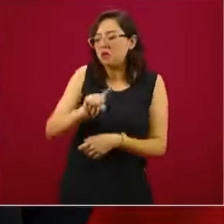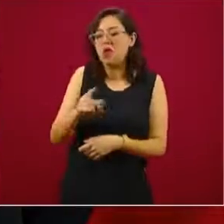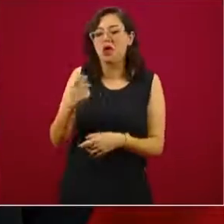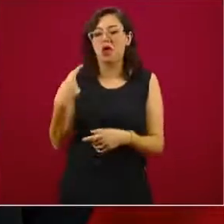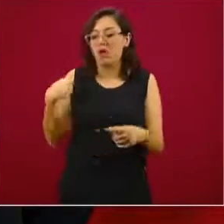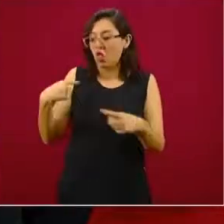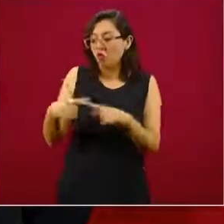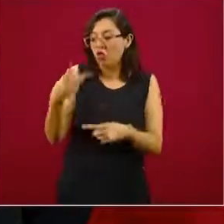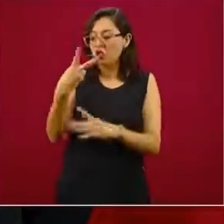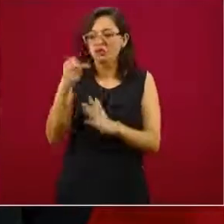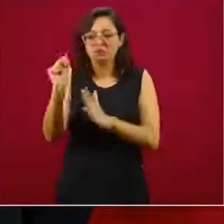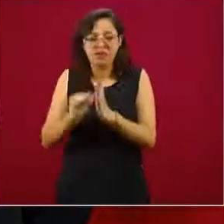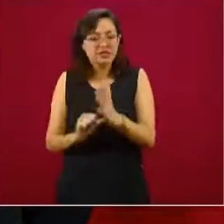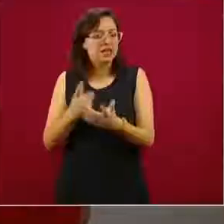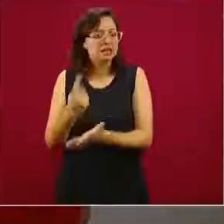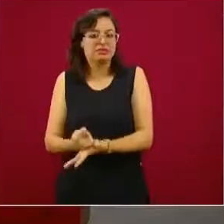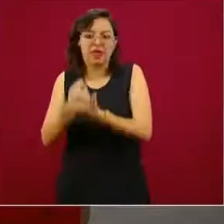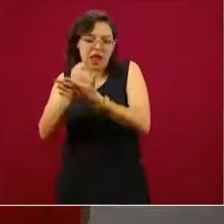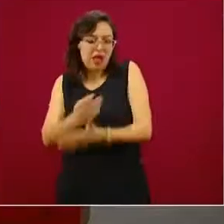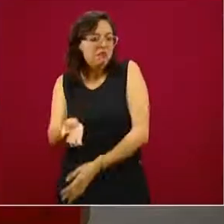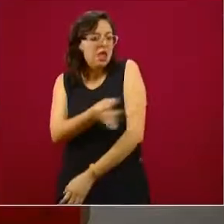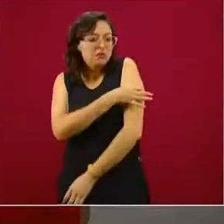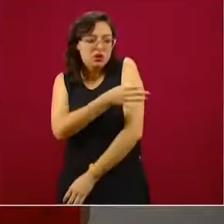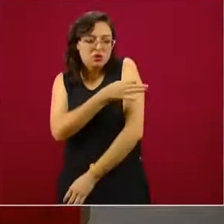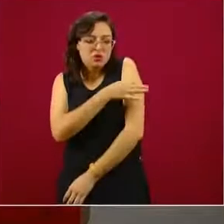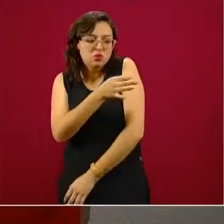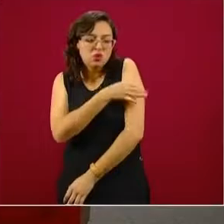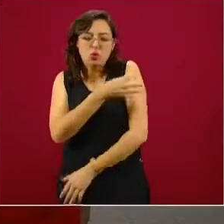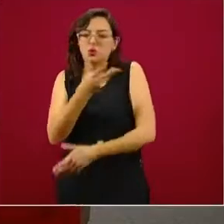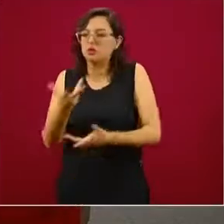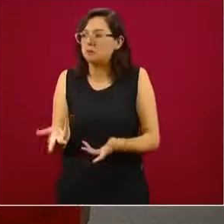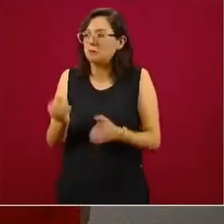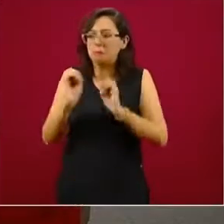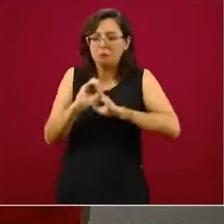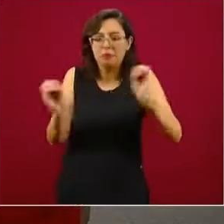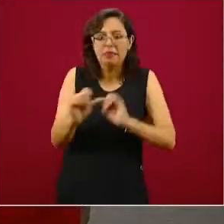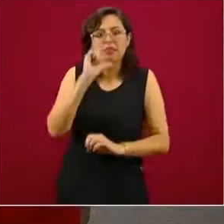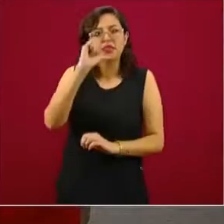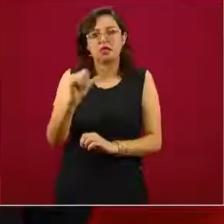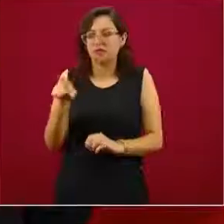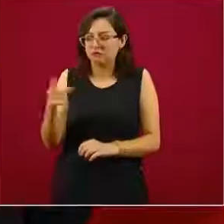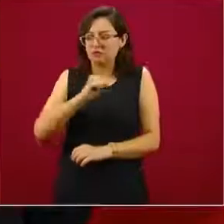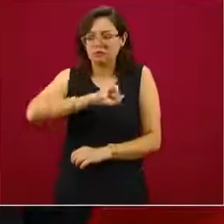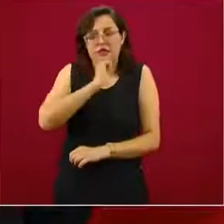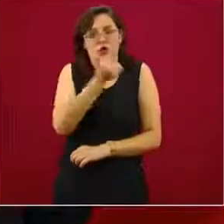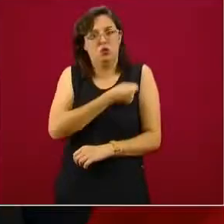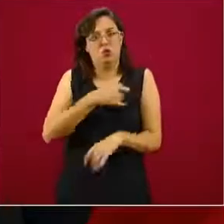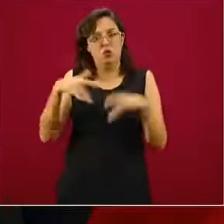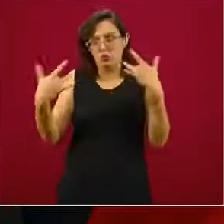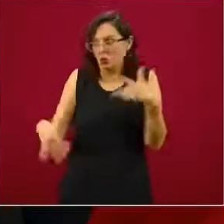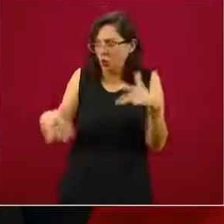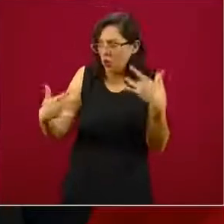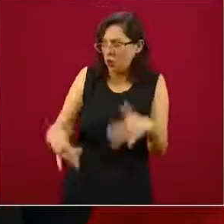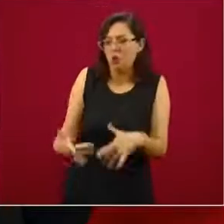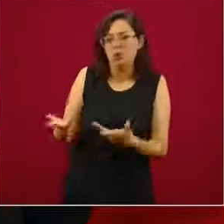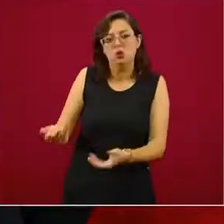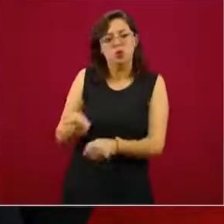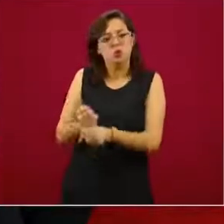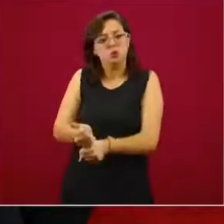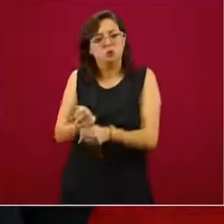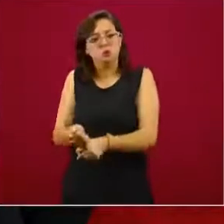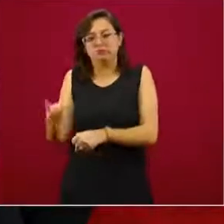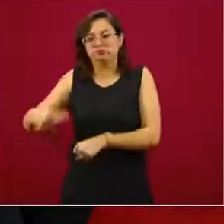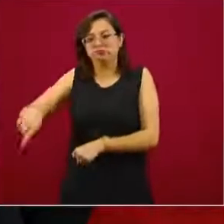Este tipo de personas que tienen esta enfermedad, pues está viendo mermada pues ya su salud. ¿Qué va a pasar con ellos? Pues obviamente